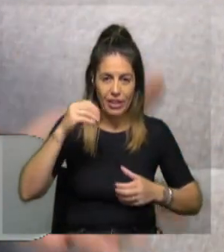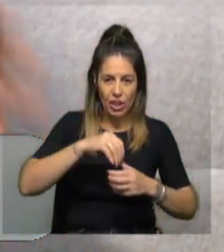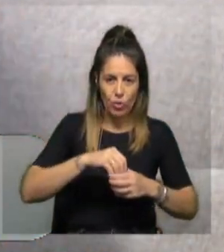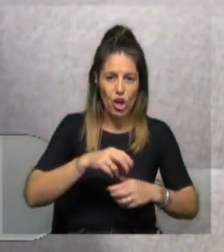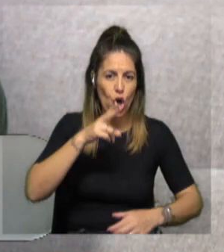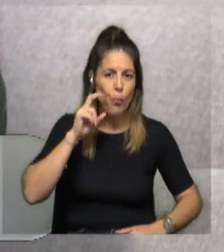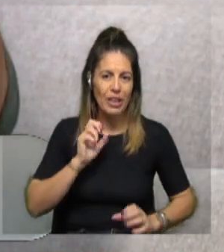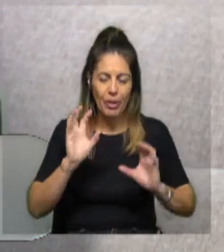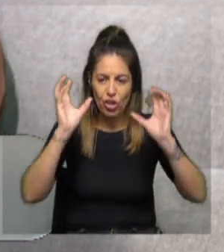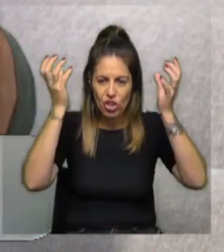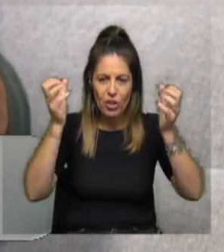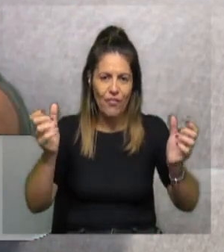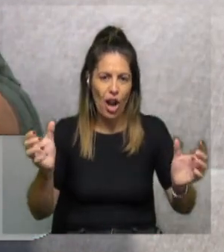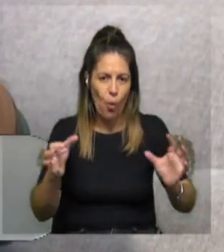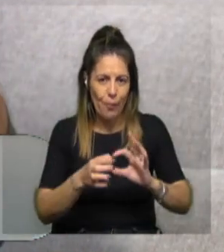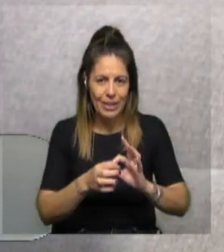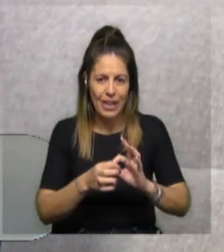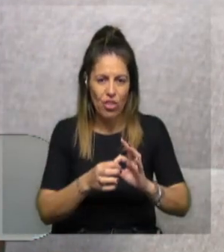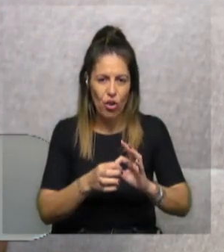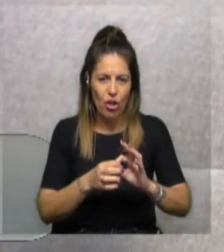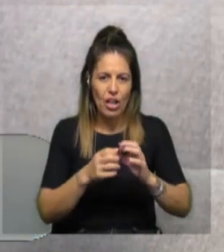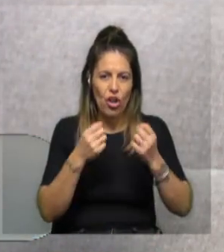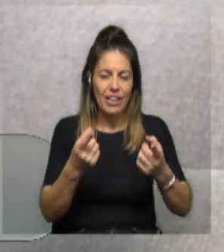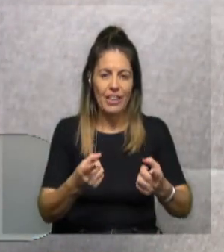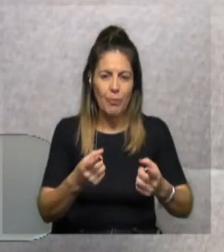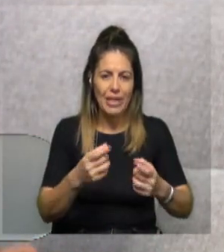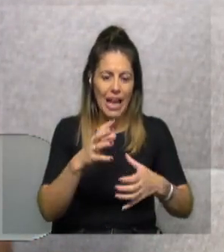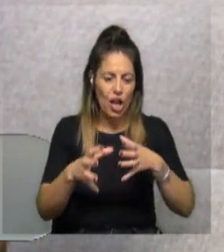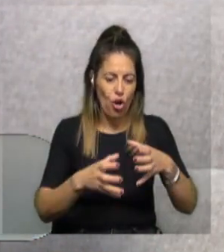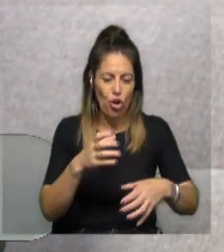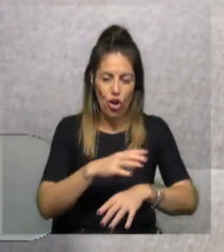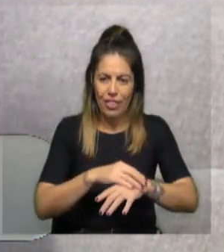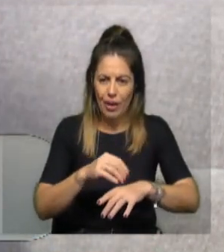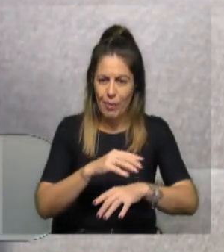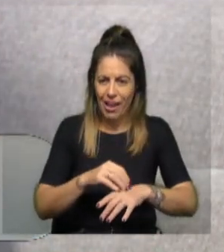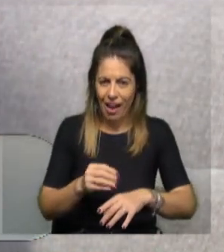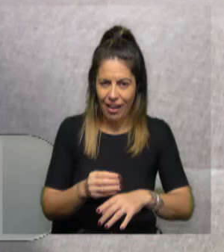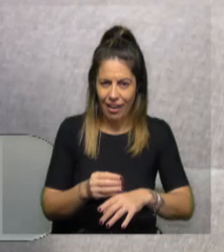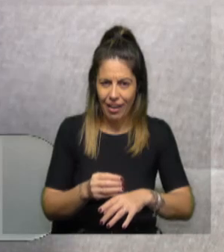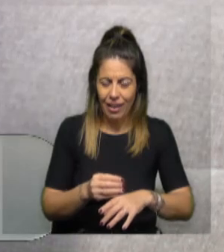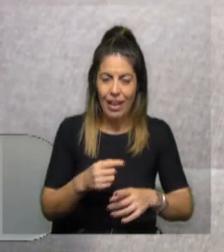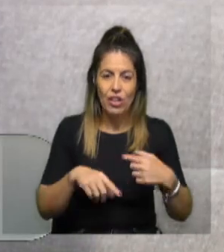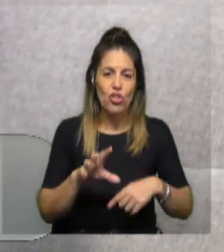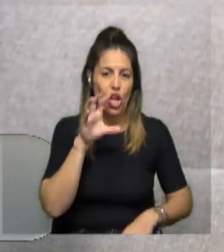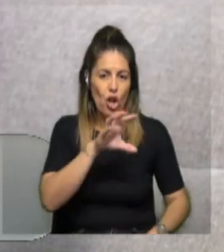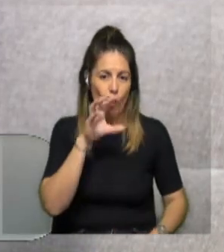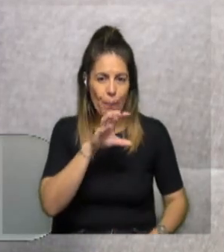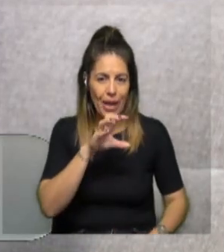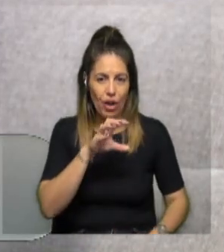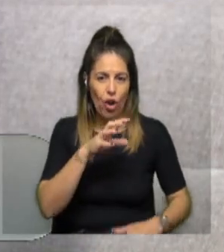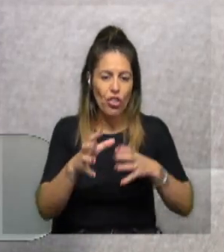agresivos, también van acompañados de lo que determinan el color del pelaje. Entonces, los perros que tienen el color de